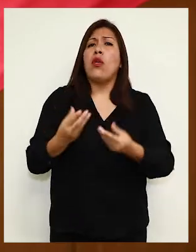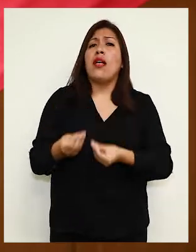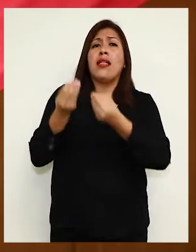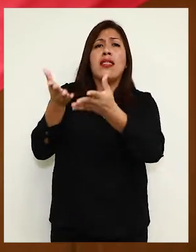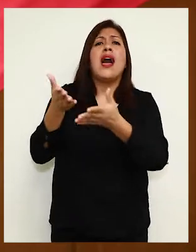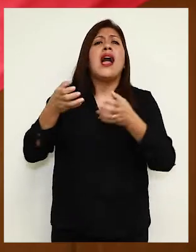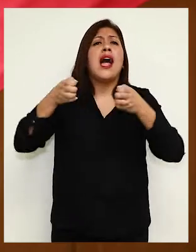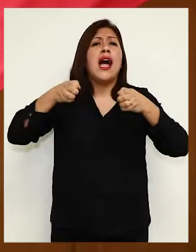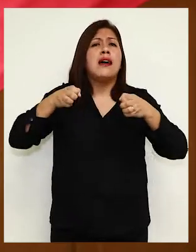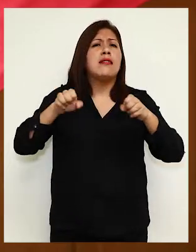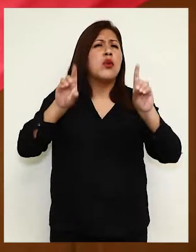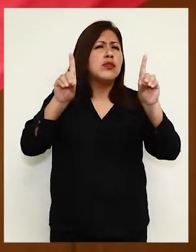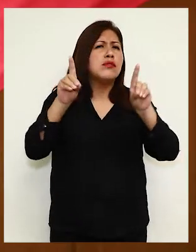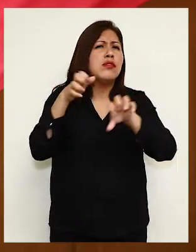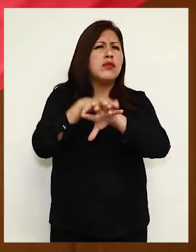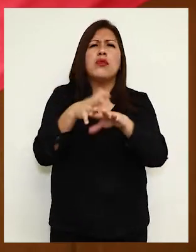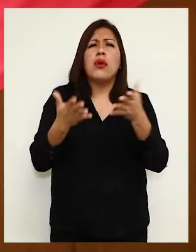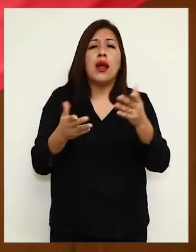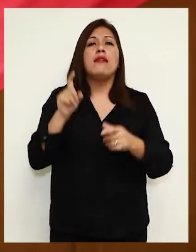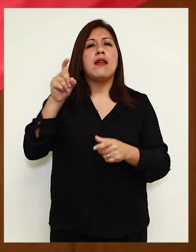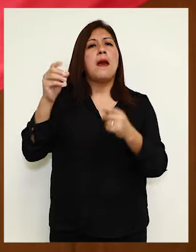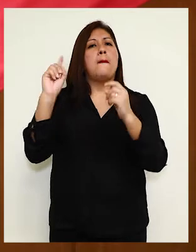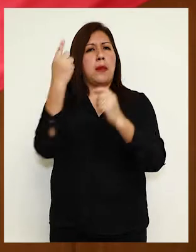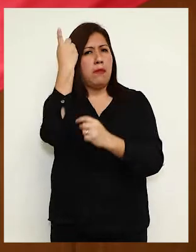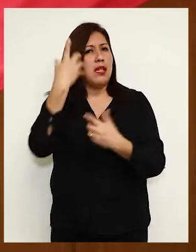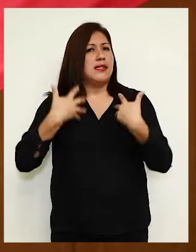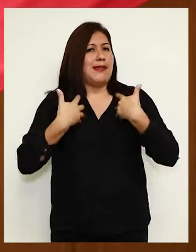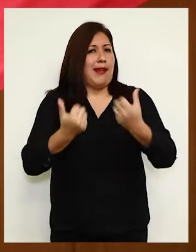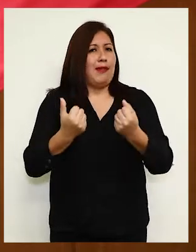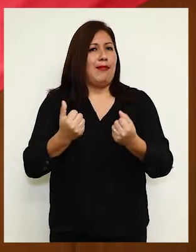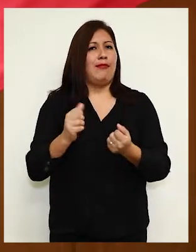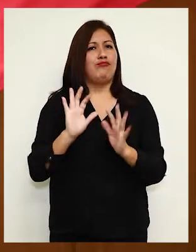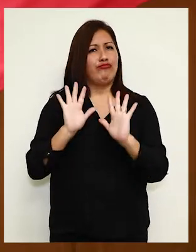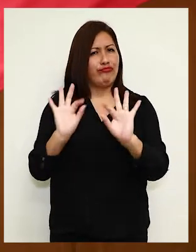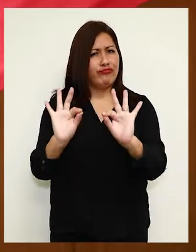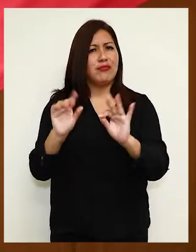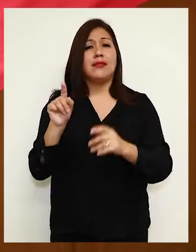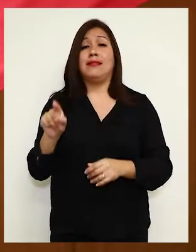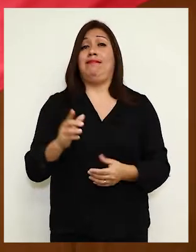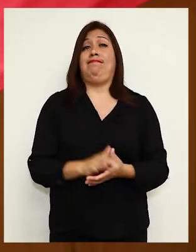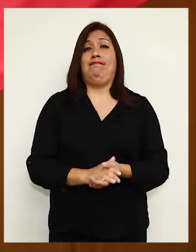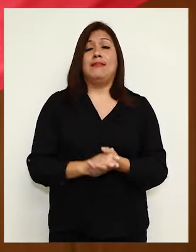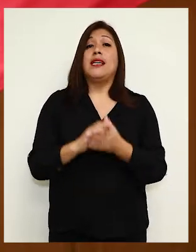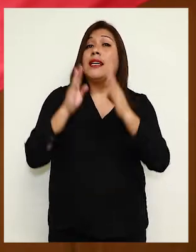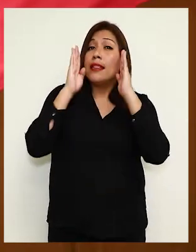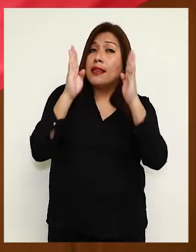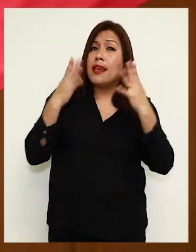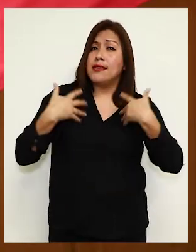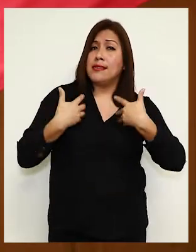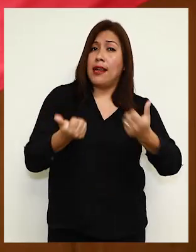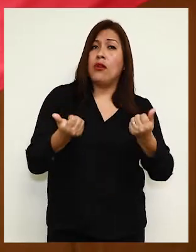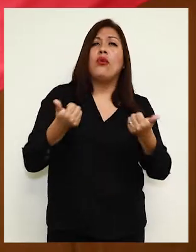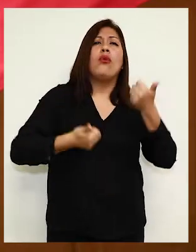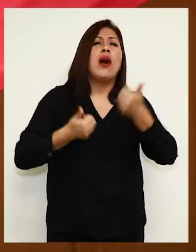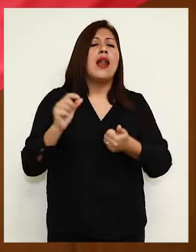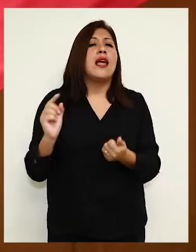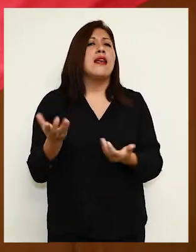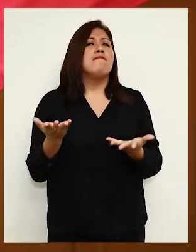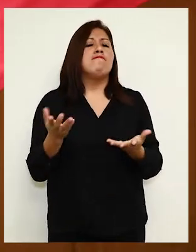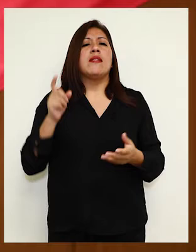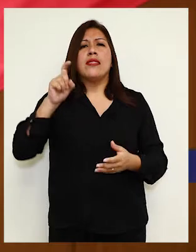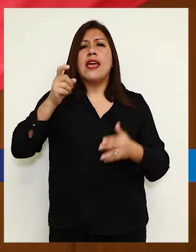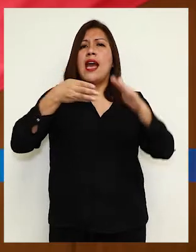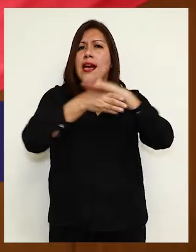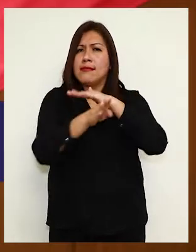una salud integral. Y para recibir salud integral necesitan por lo menos accesibilidad